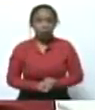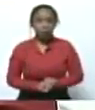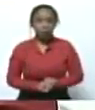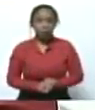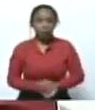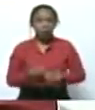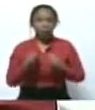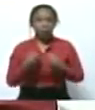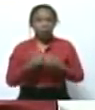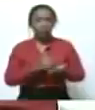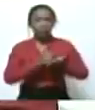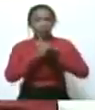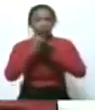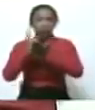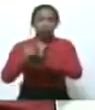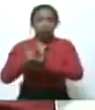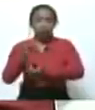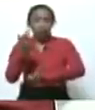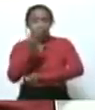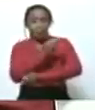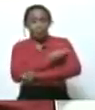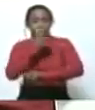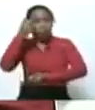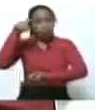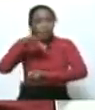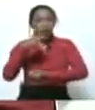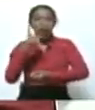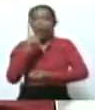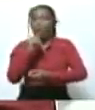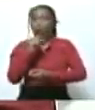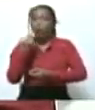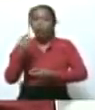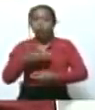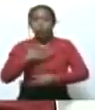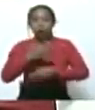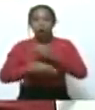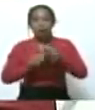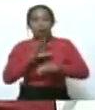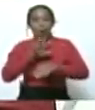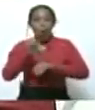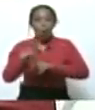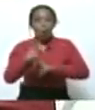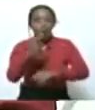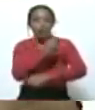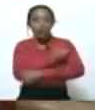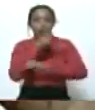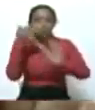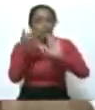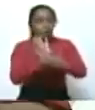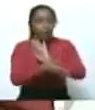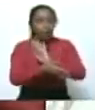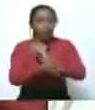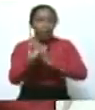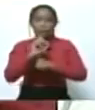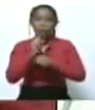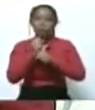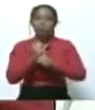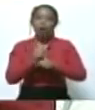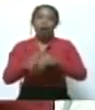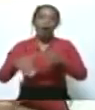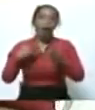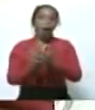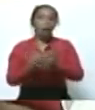para ayudar a vacunar a los pueblos que no tuviesen la posibilidad de comprar la vacuna. No esperar hasta última